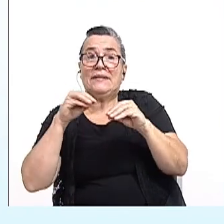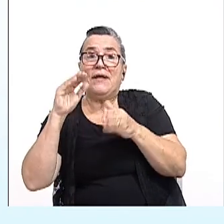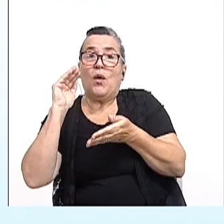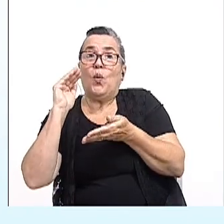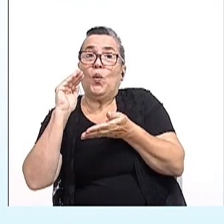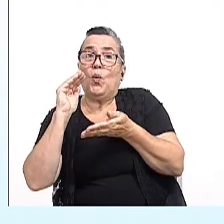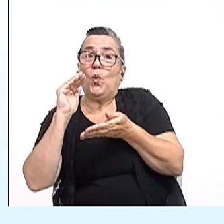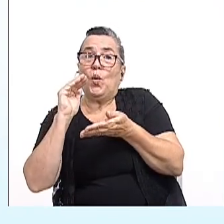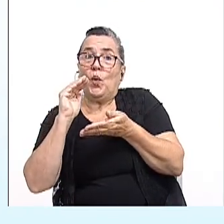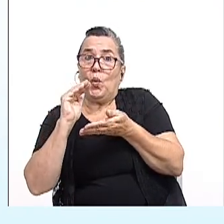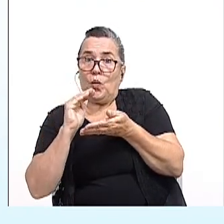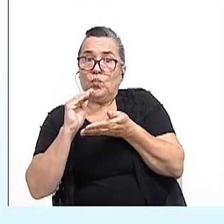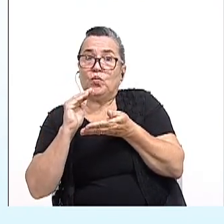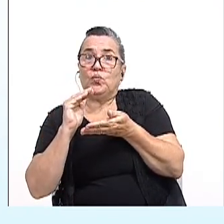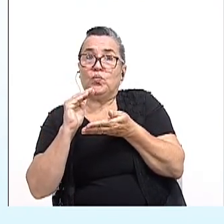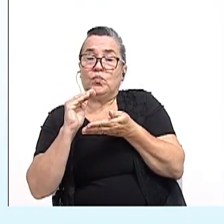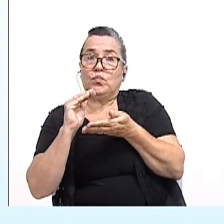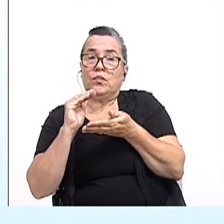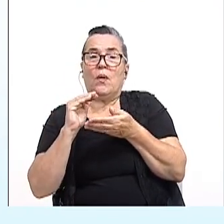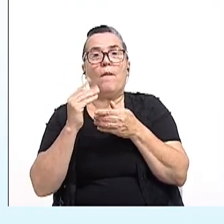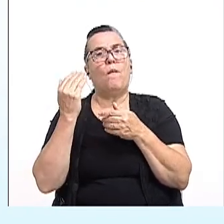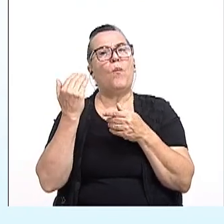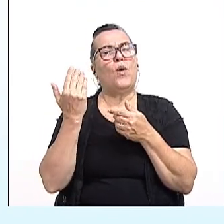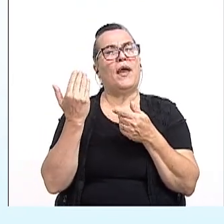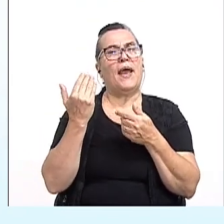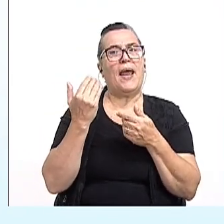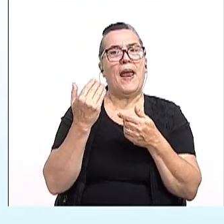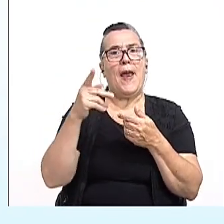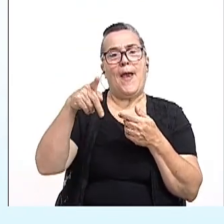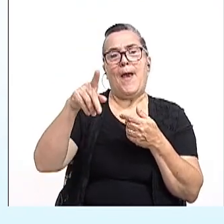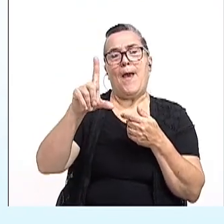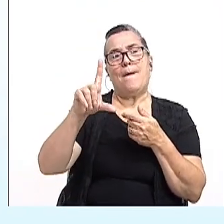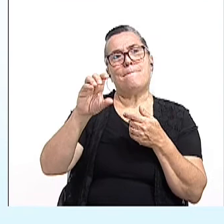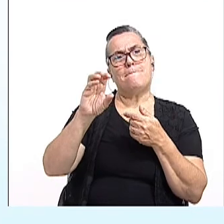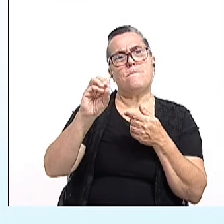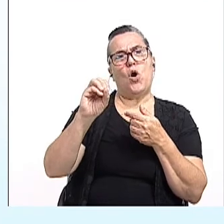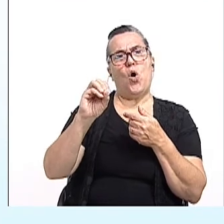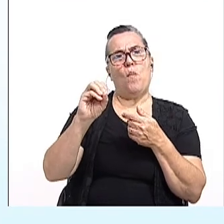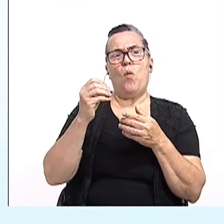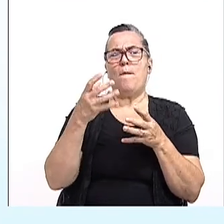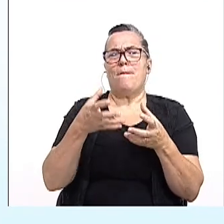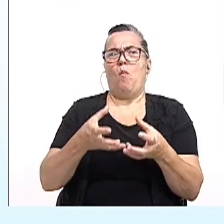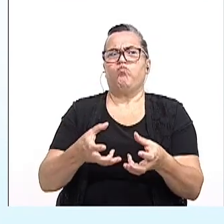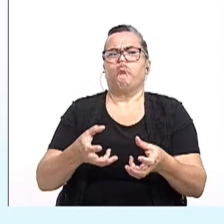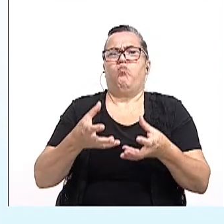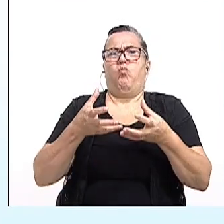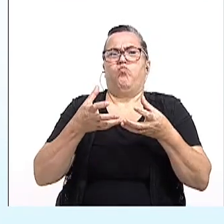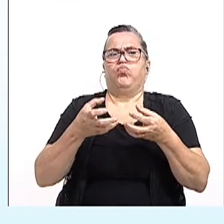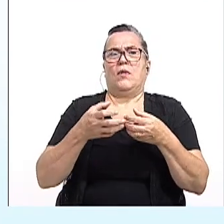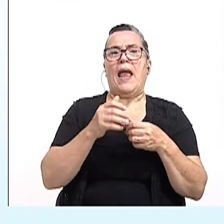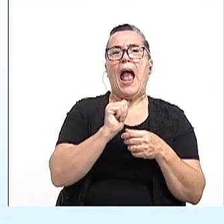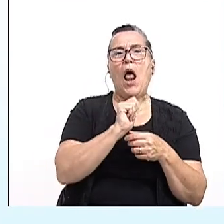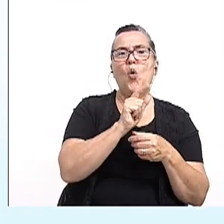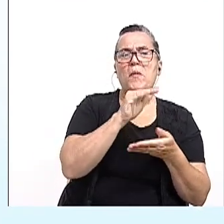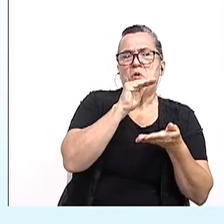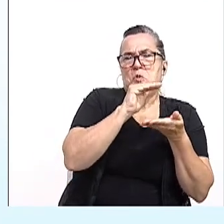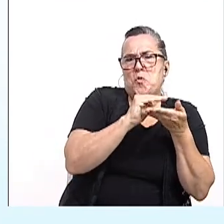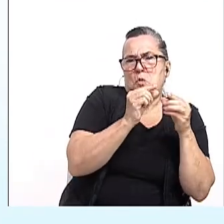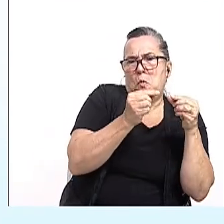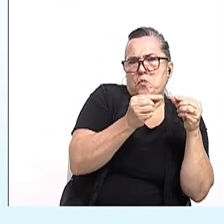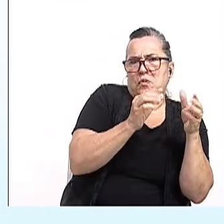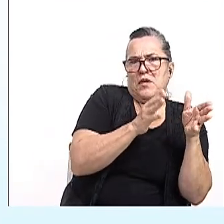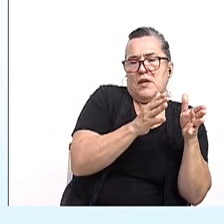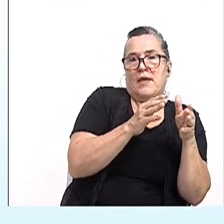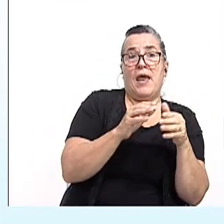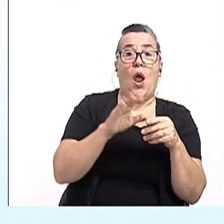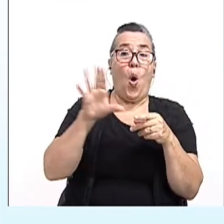reduce considerablemente, porque el plomo es un metal mucho más denso que el aluminio. Si se añade